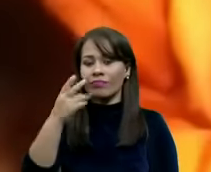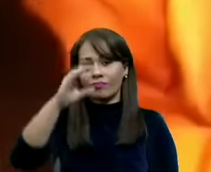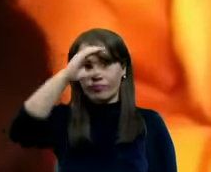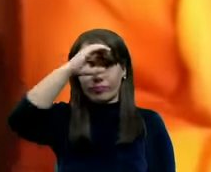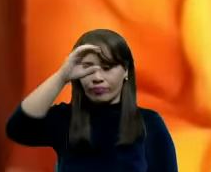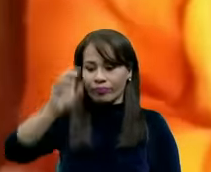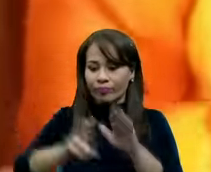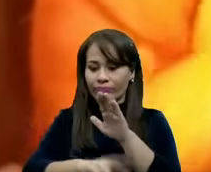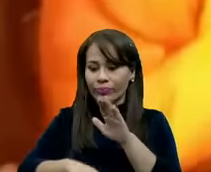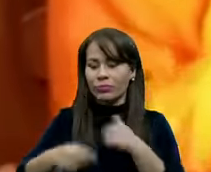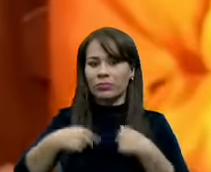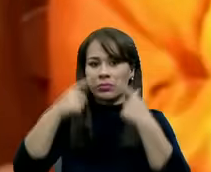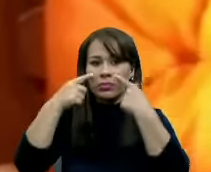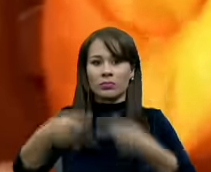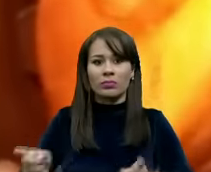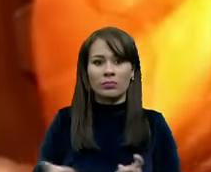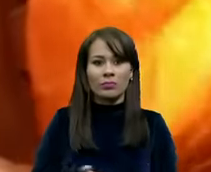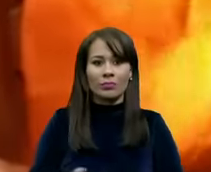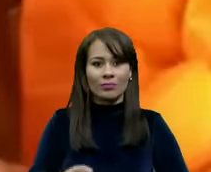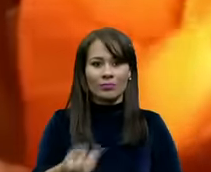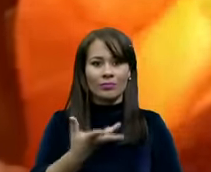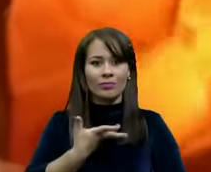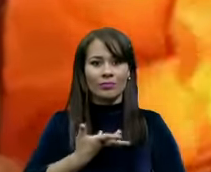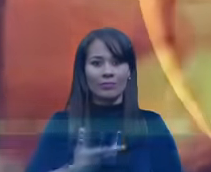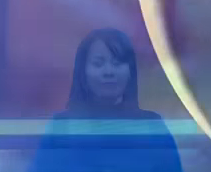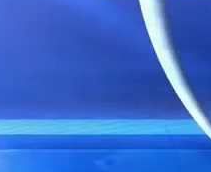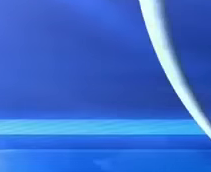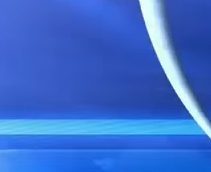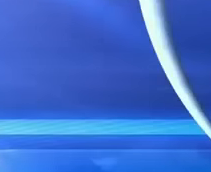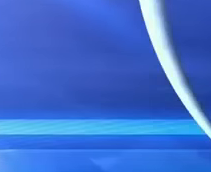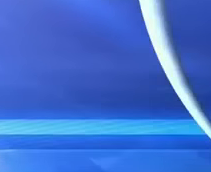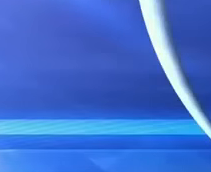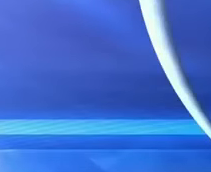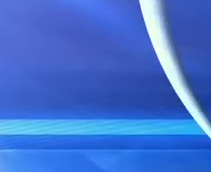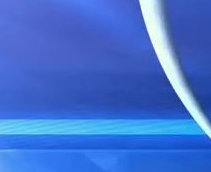Loja, informó Marcela Constante.